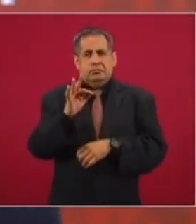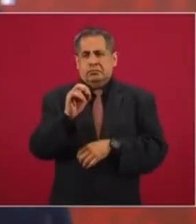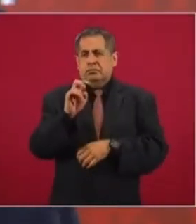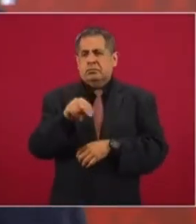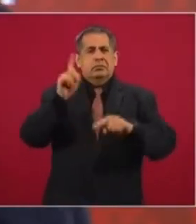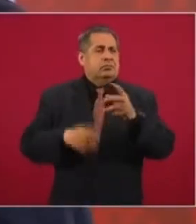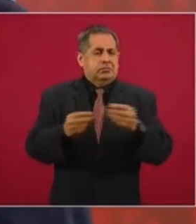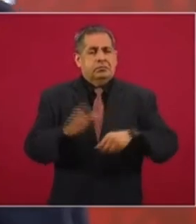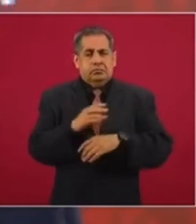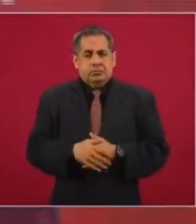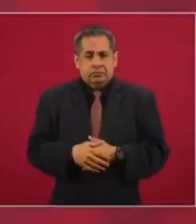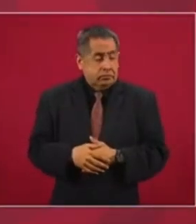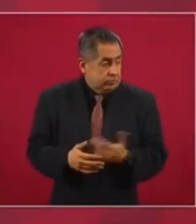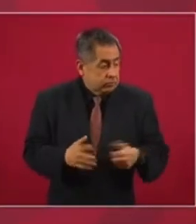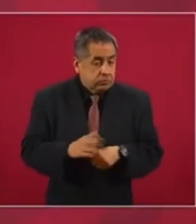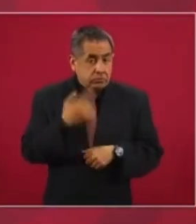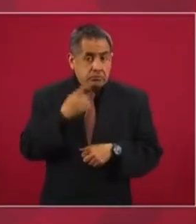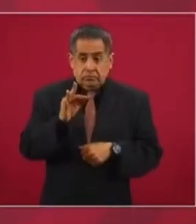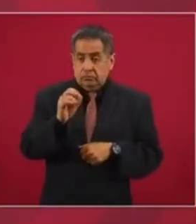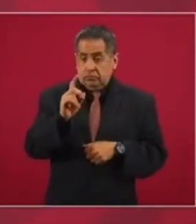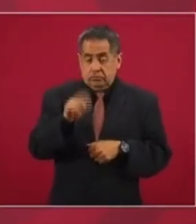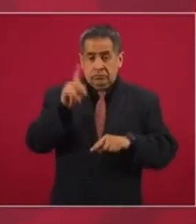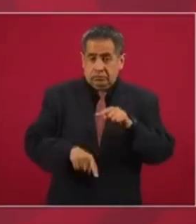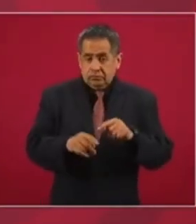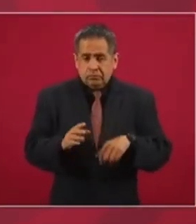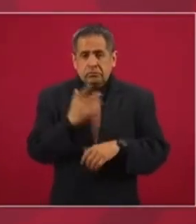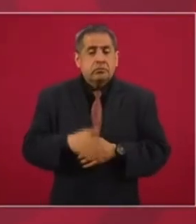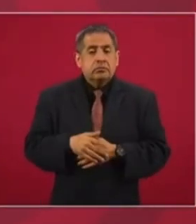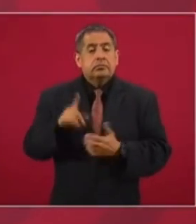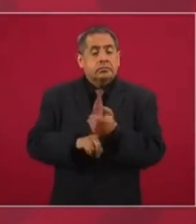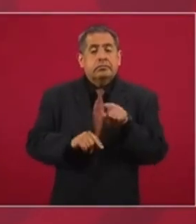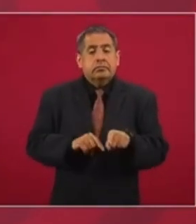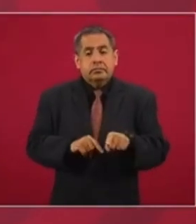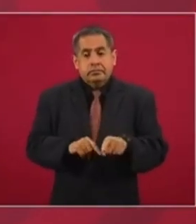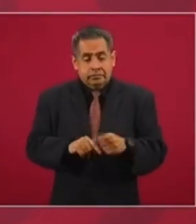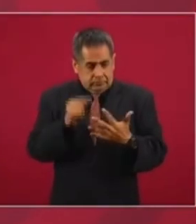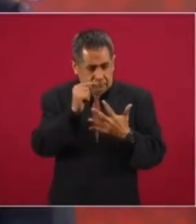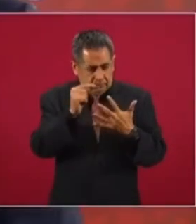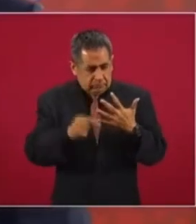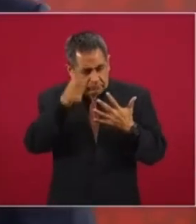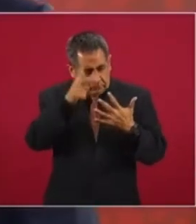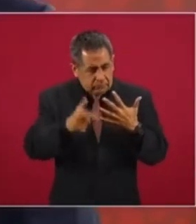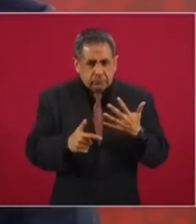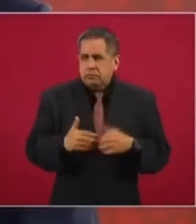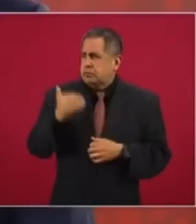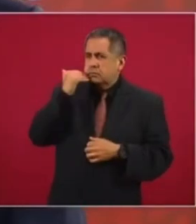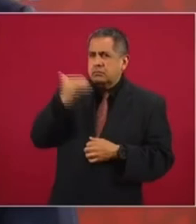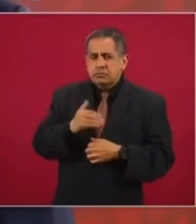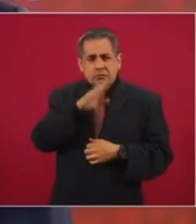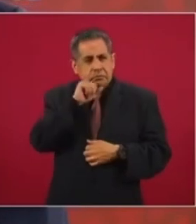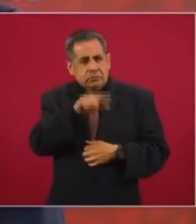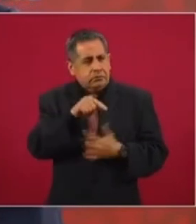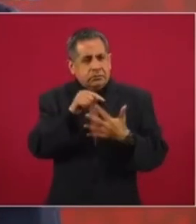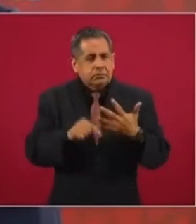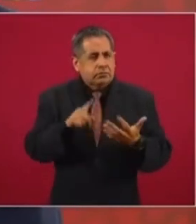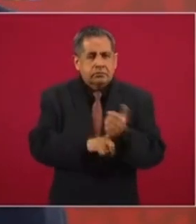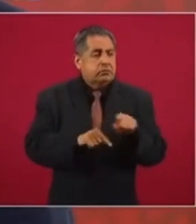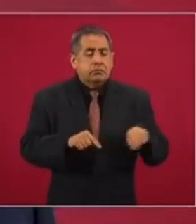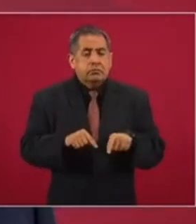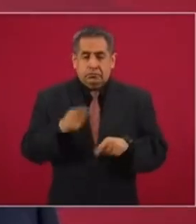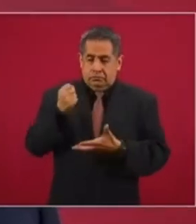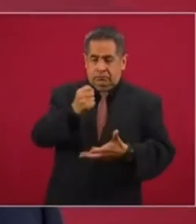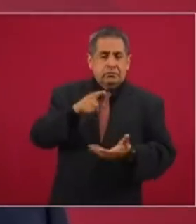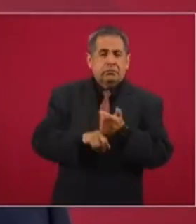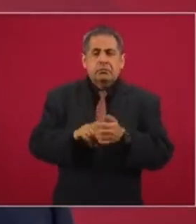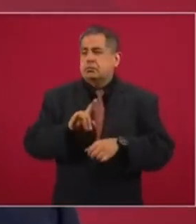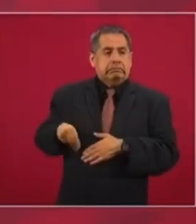Fonden? ¿Por qué vamos a desaparecer el Fonden? Porque hay elementos suficientes para sostener de que era